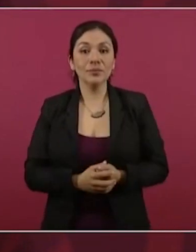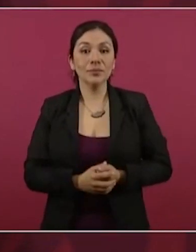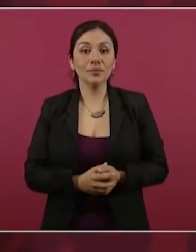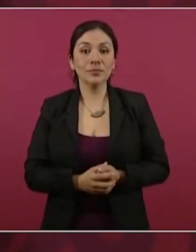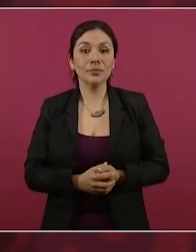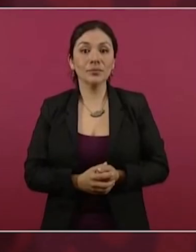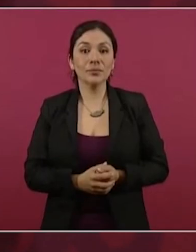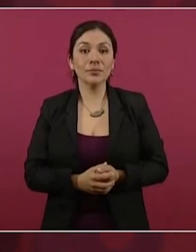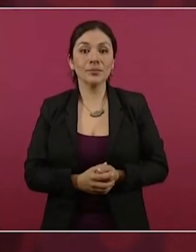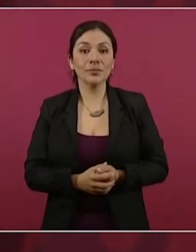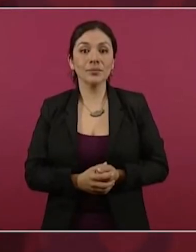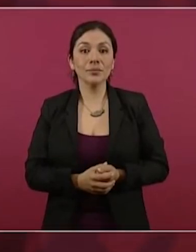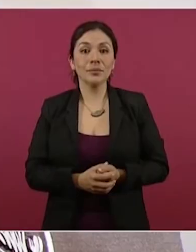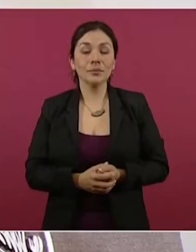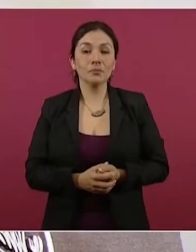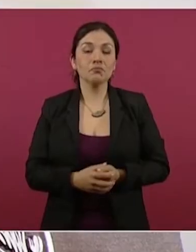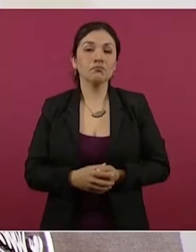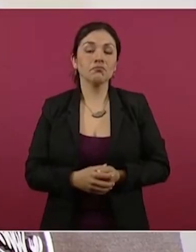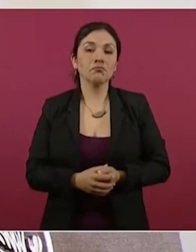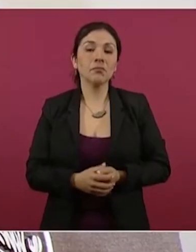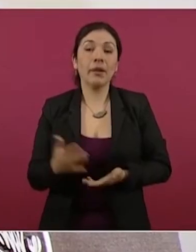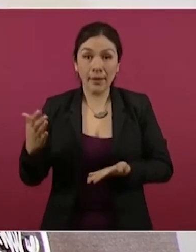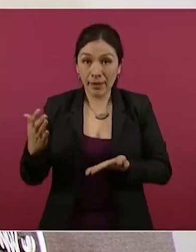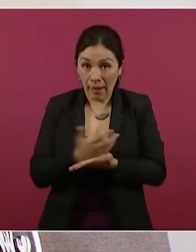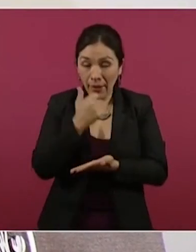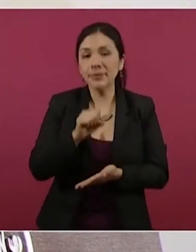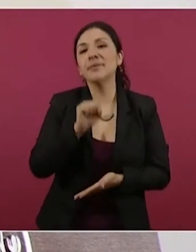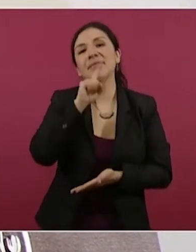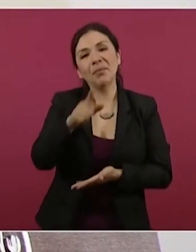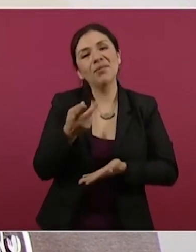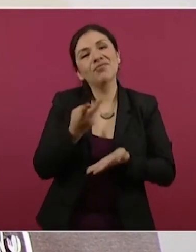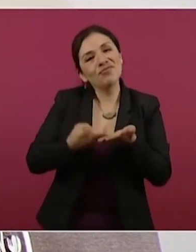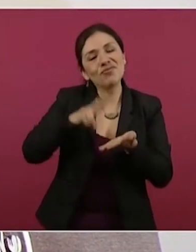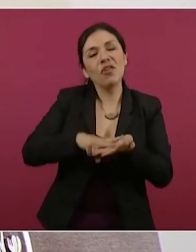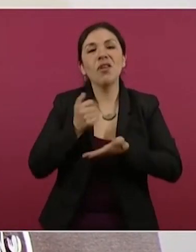Ganar y ayudar al prójimo.